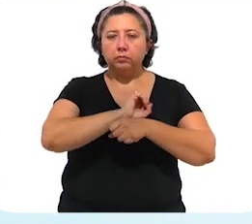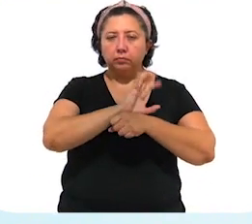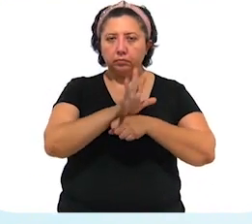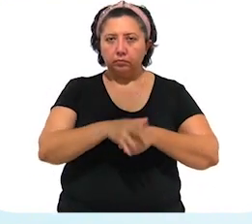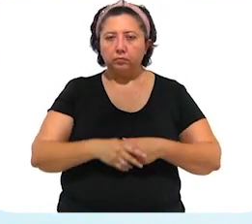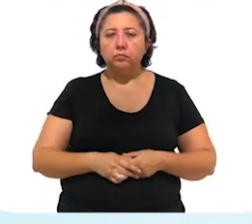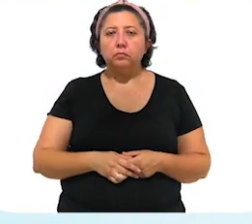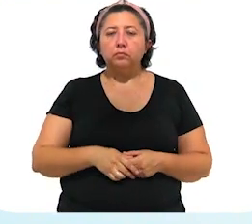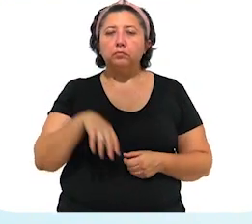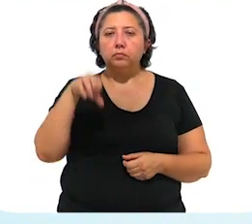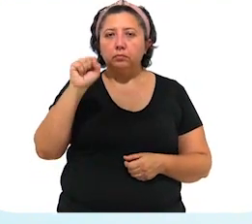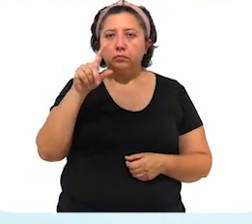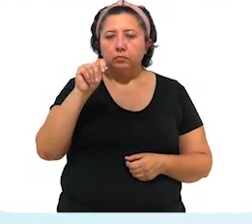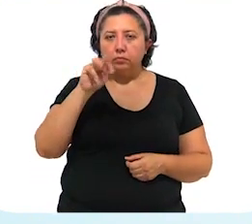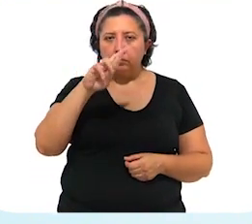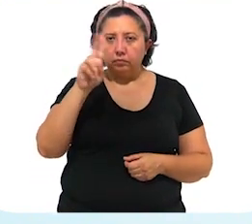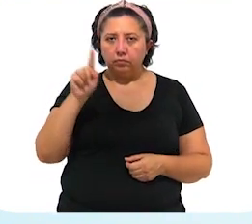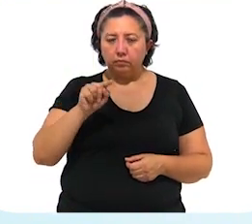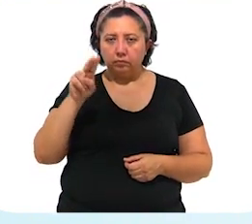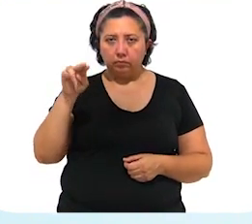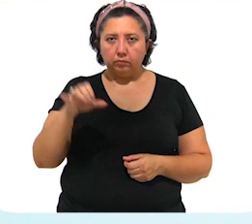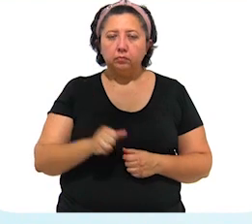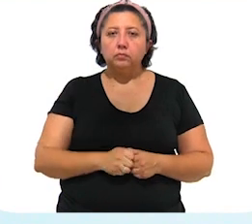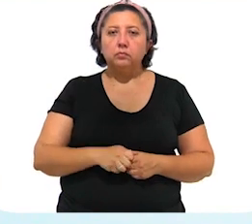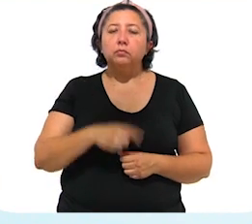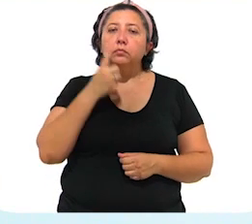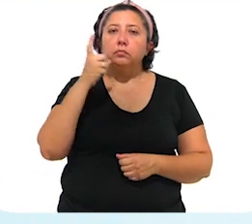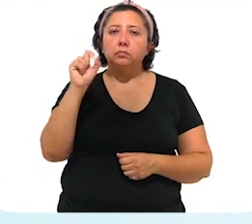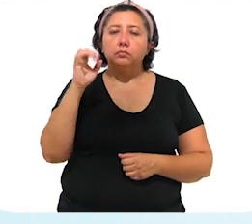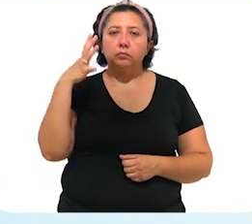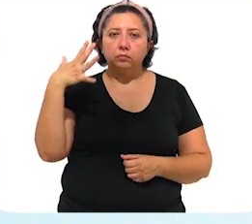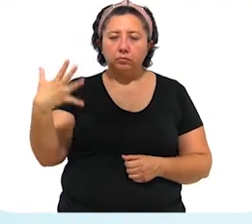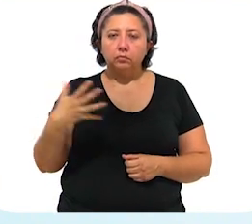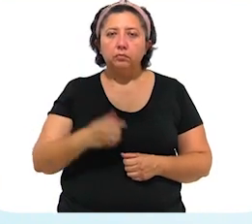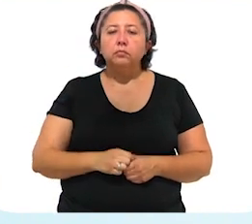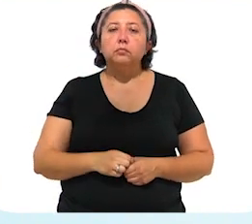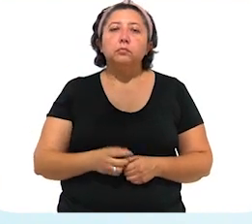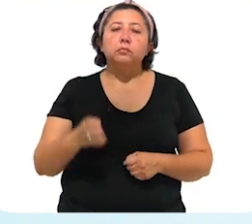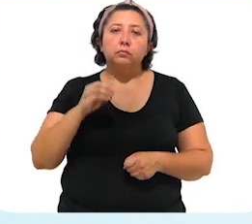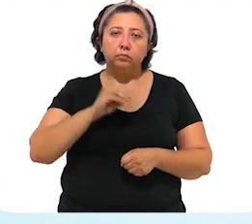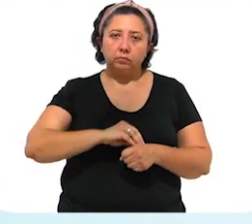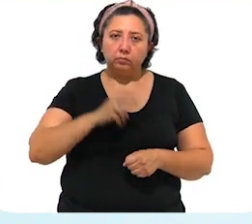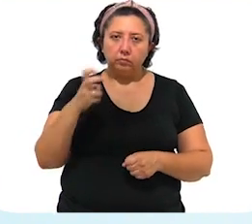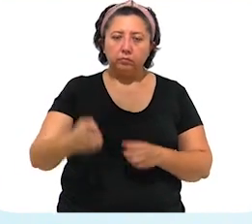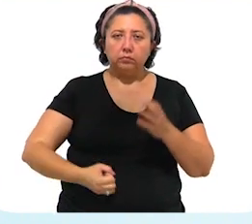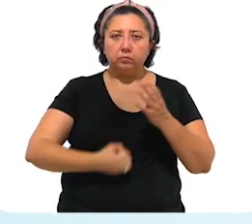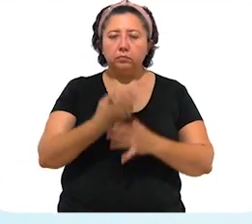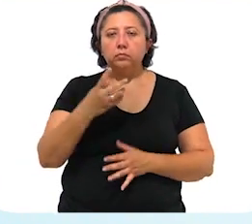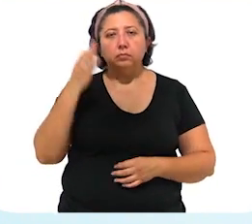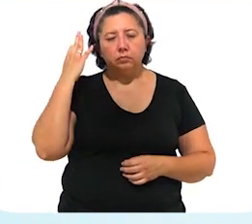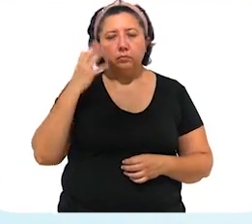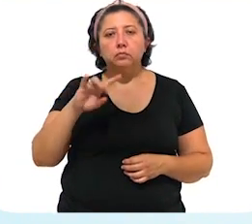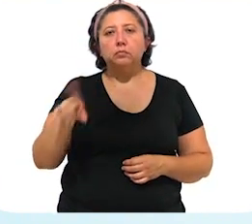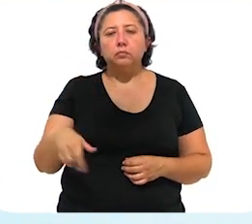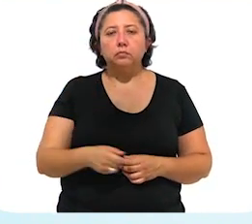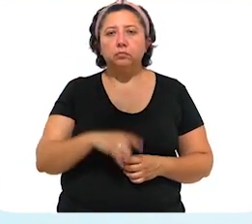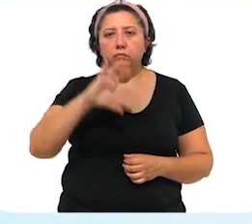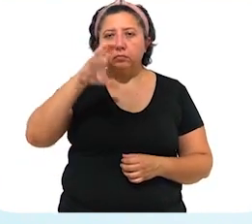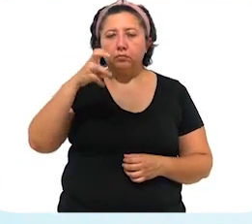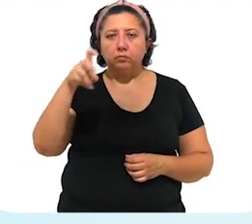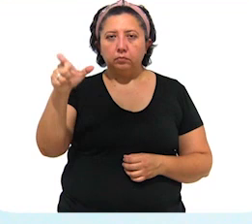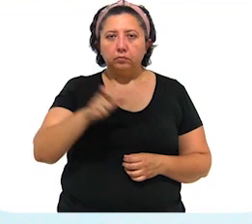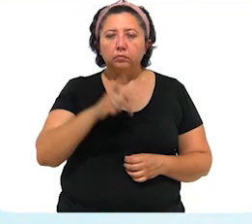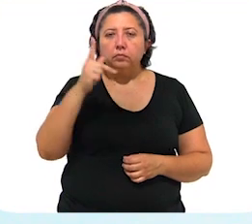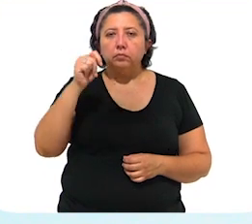de la farmacéutica astrazéneca las 25 demarcaciones incluidas en esta nueva fase son temas